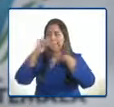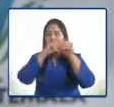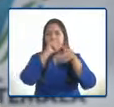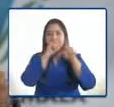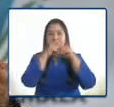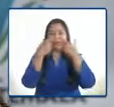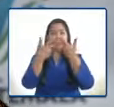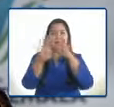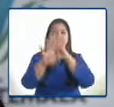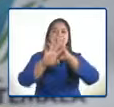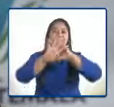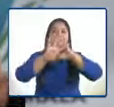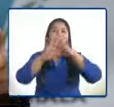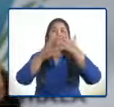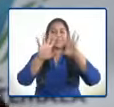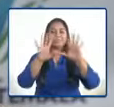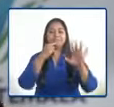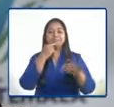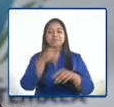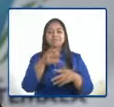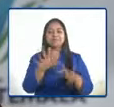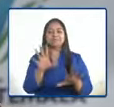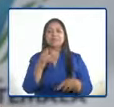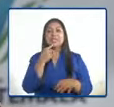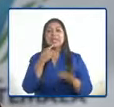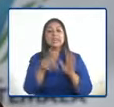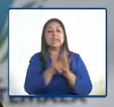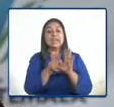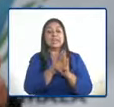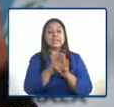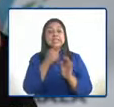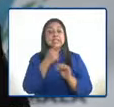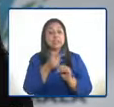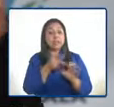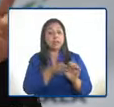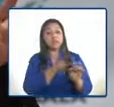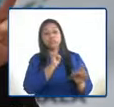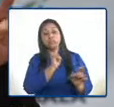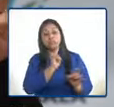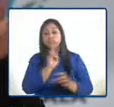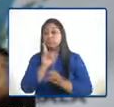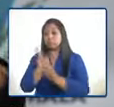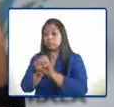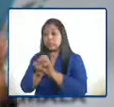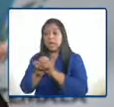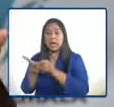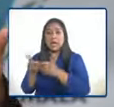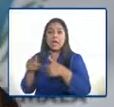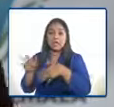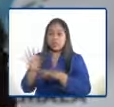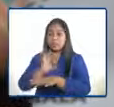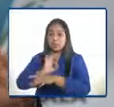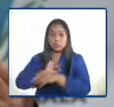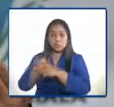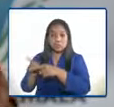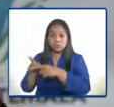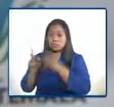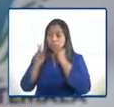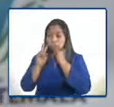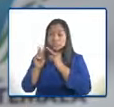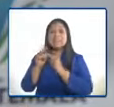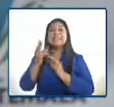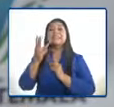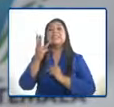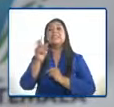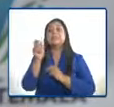libertad. La ley nos indica que debemos de darle seguimiento a estos jóvenes durante 3 meses. Nosotros hemos ido más allá y